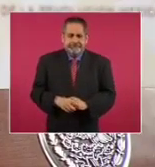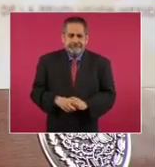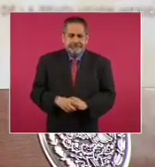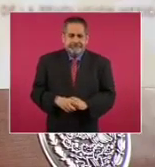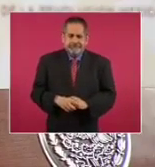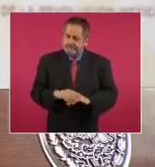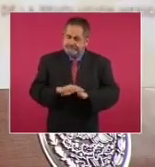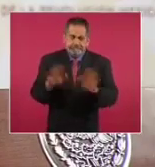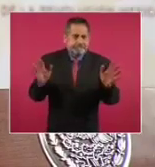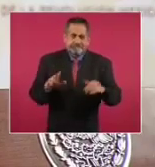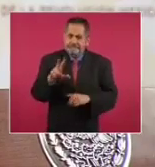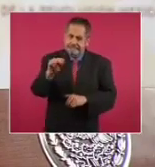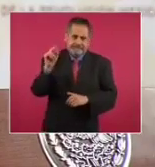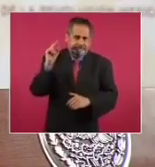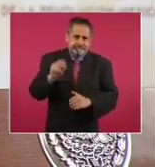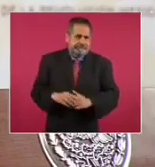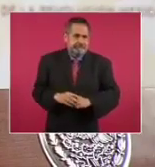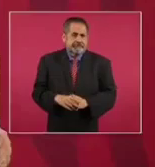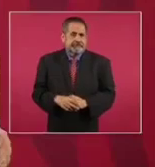Pues no.